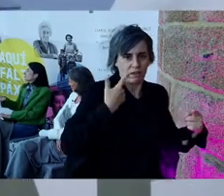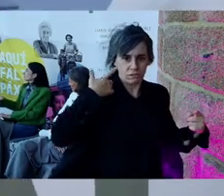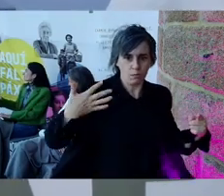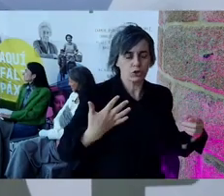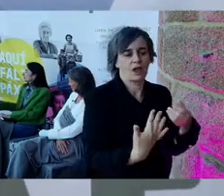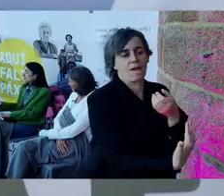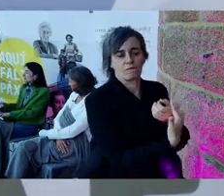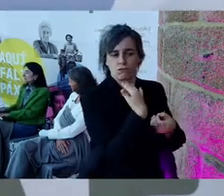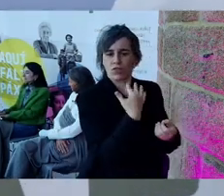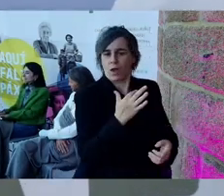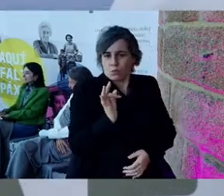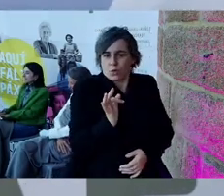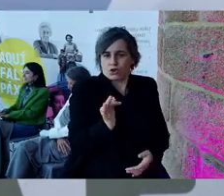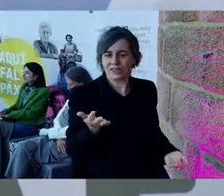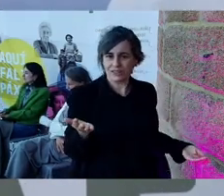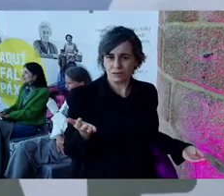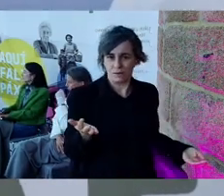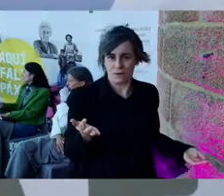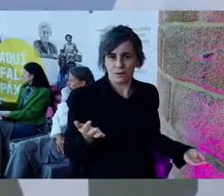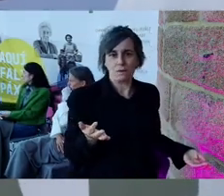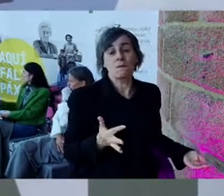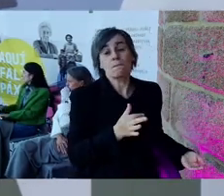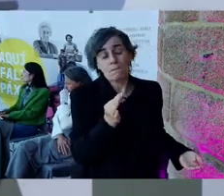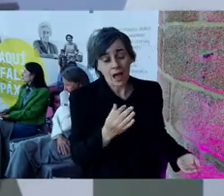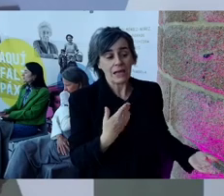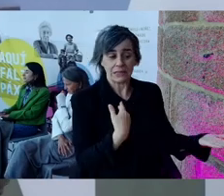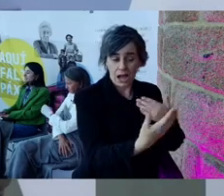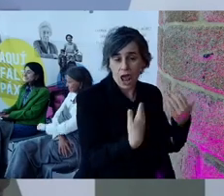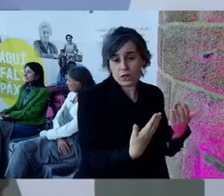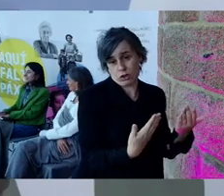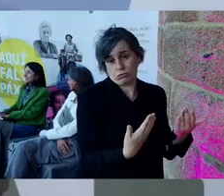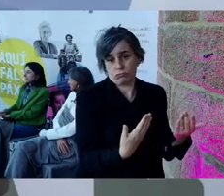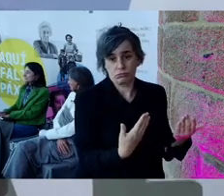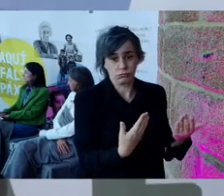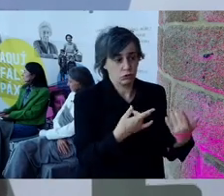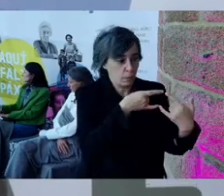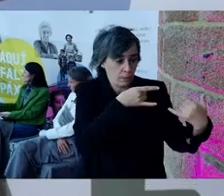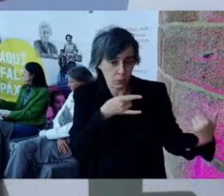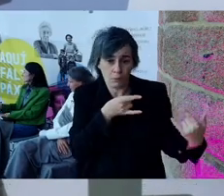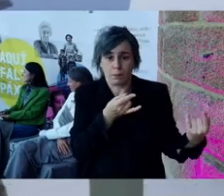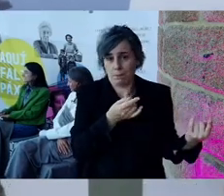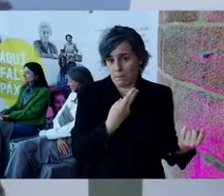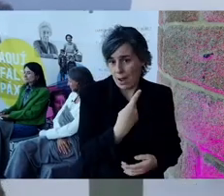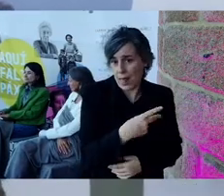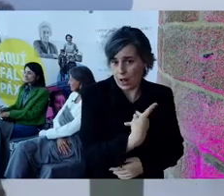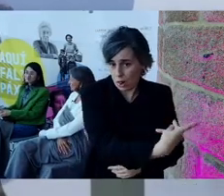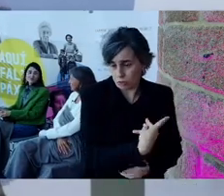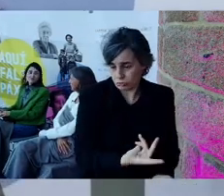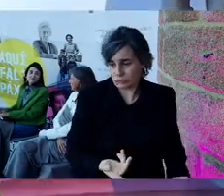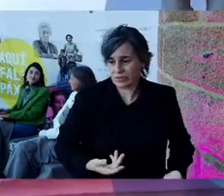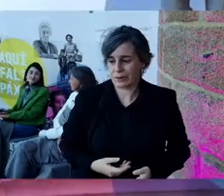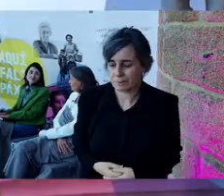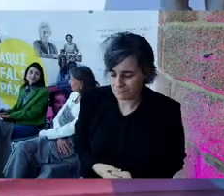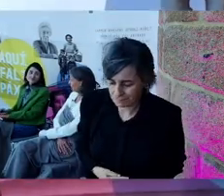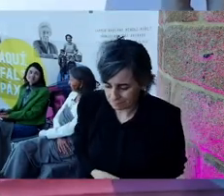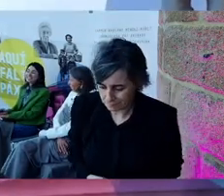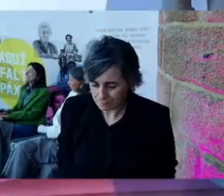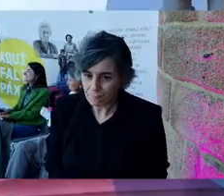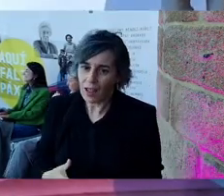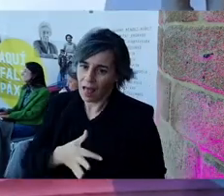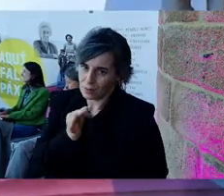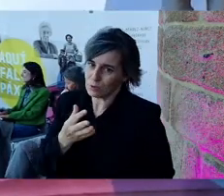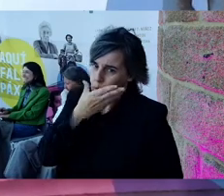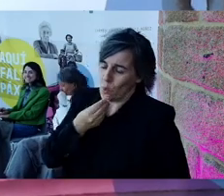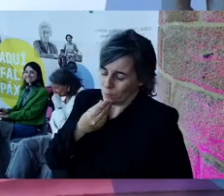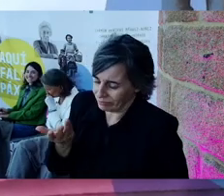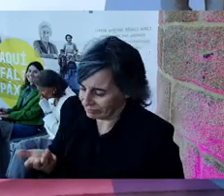ejercicio de podríamos decir, relaciones afectivas como ella viese, como ella considerase. Además,